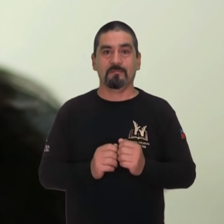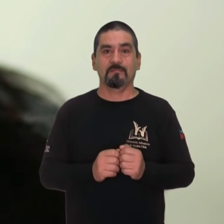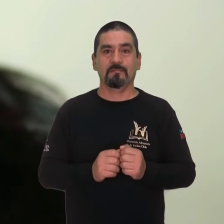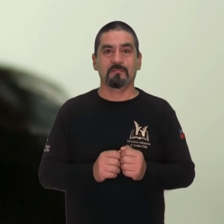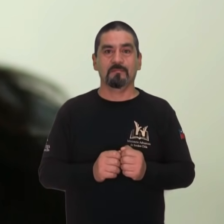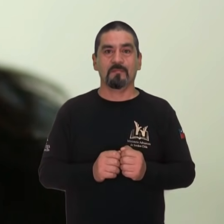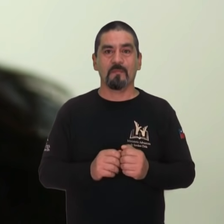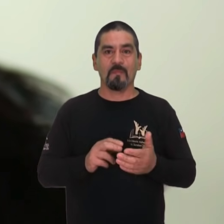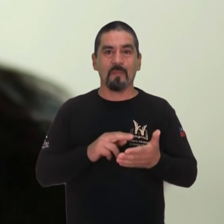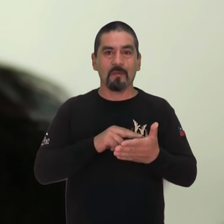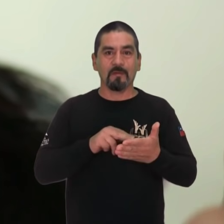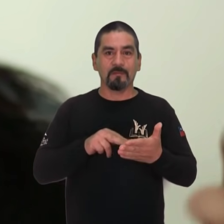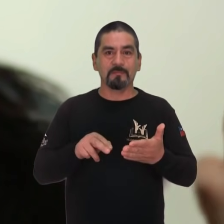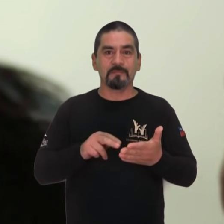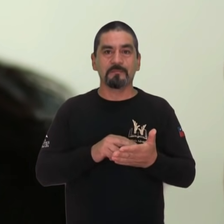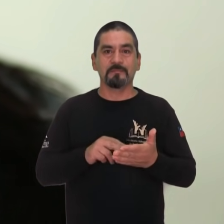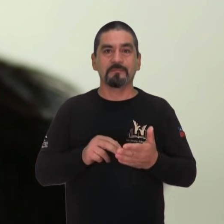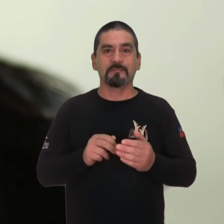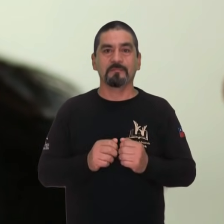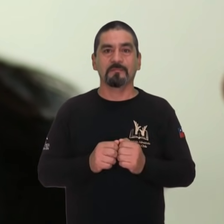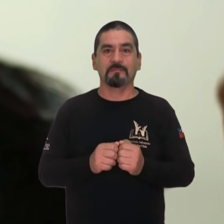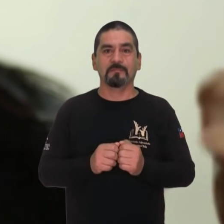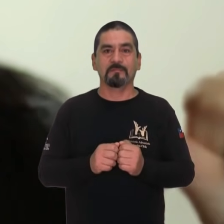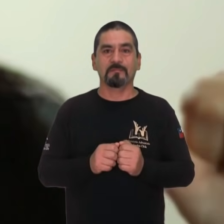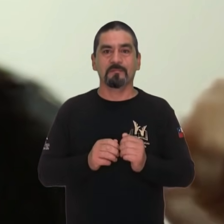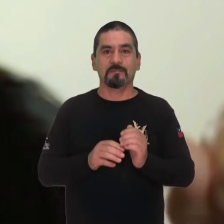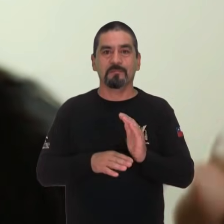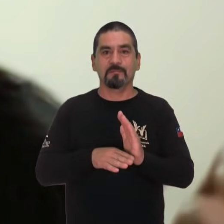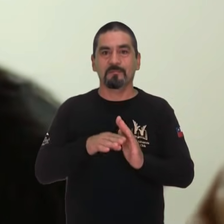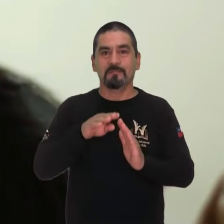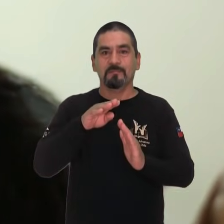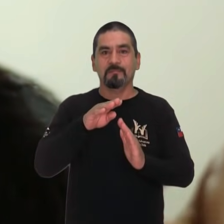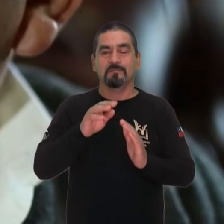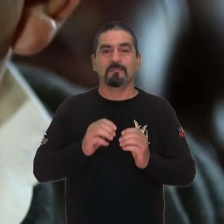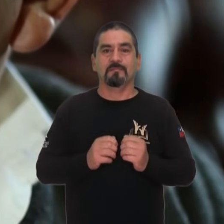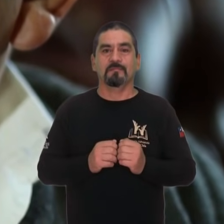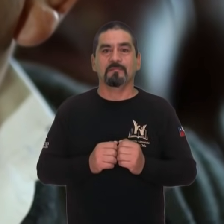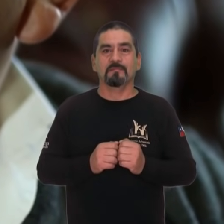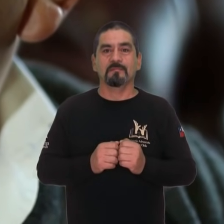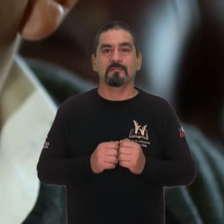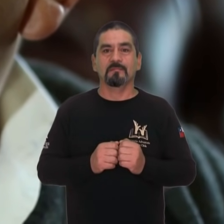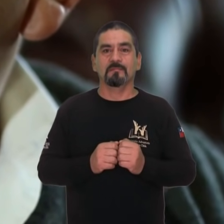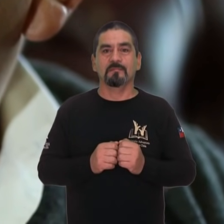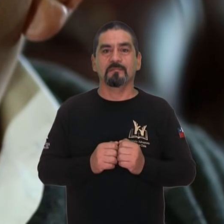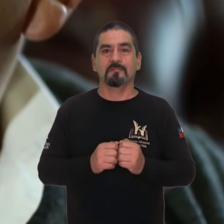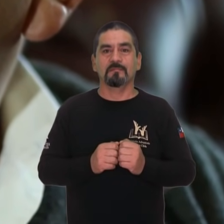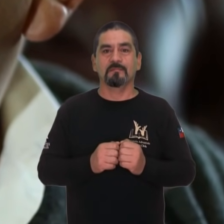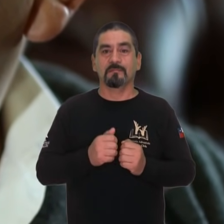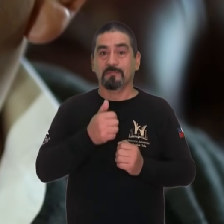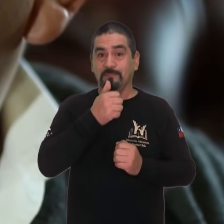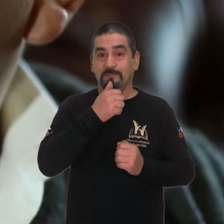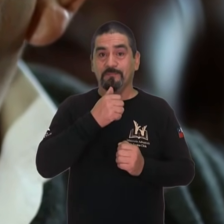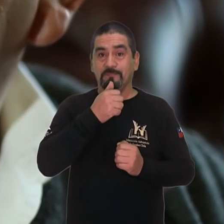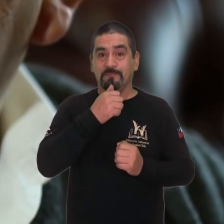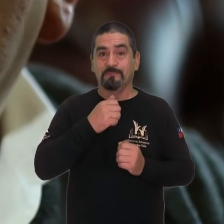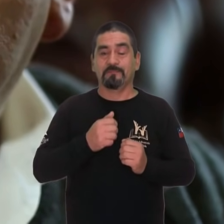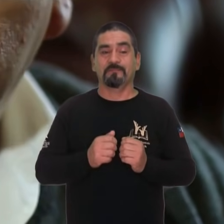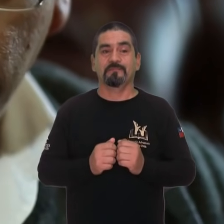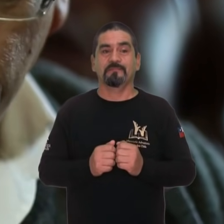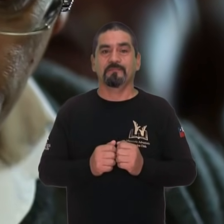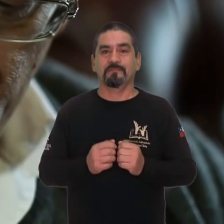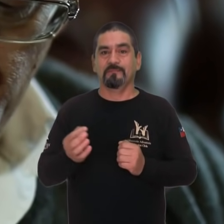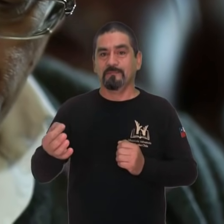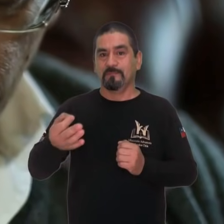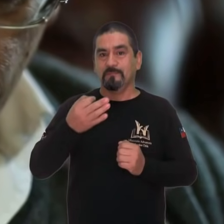Pero estoy haciendo los cálculos y el valor es muy alto. Podría hacernos falta.